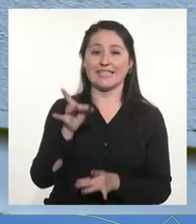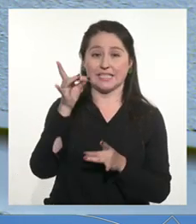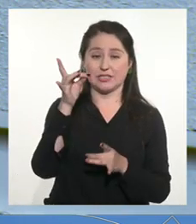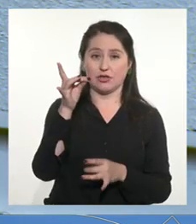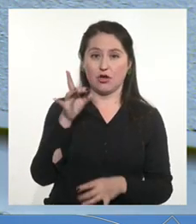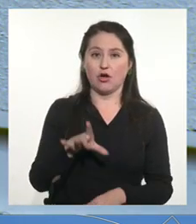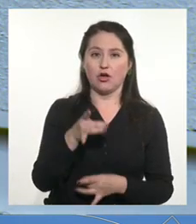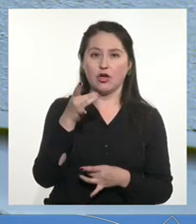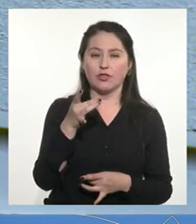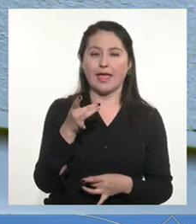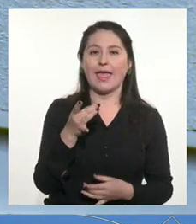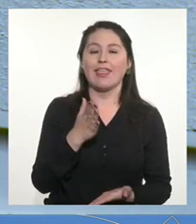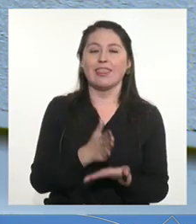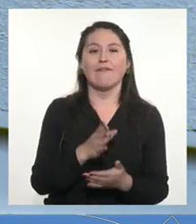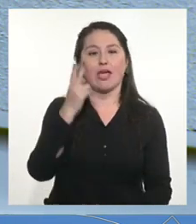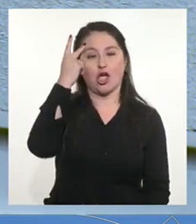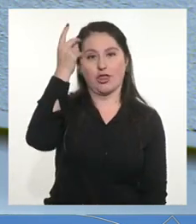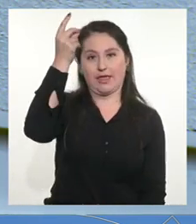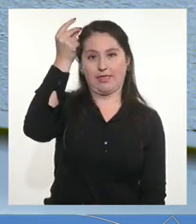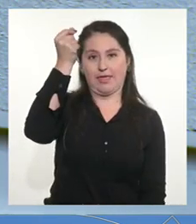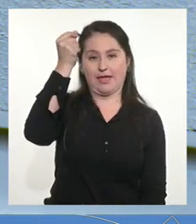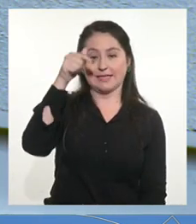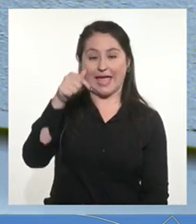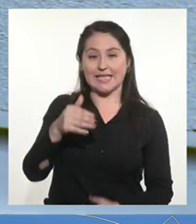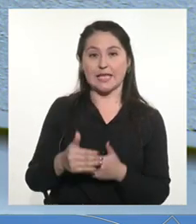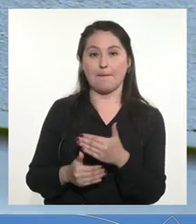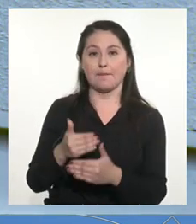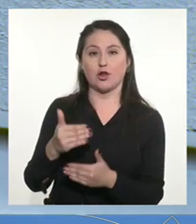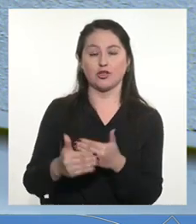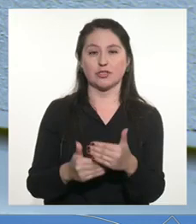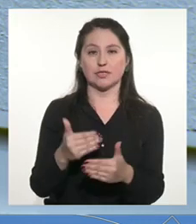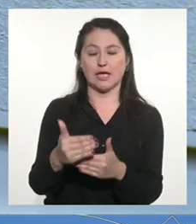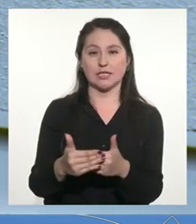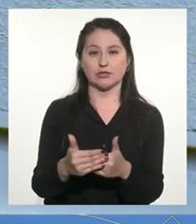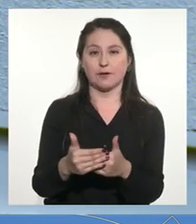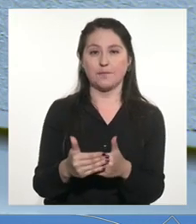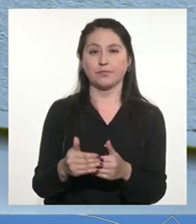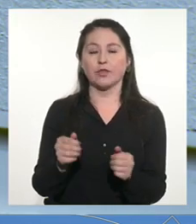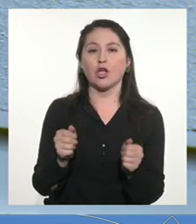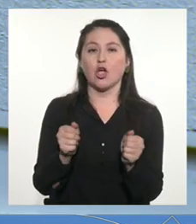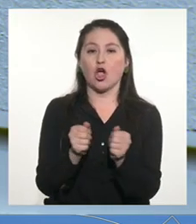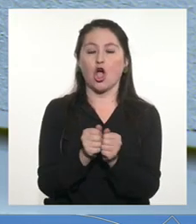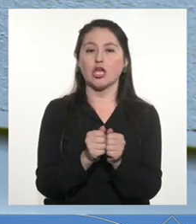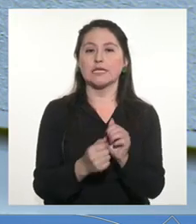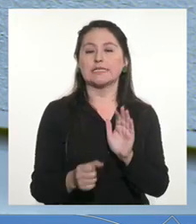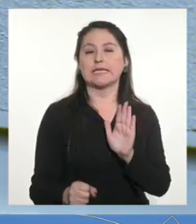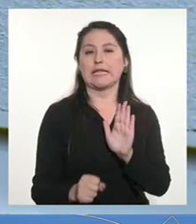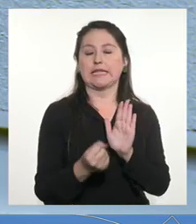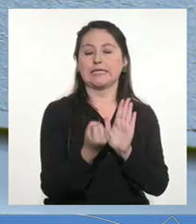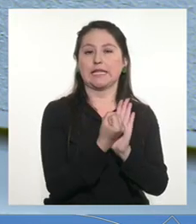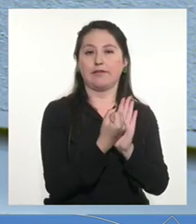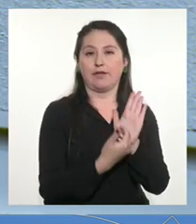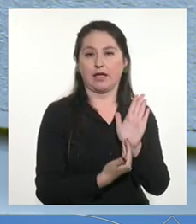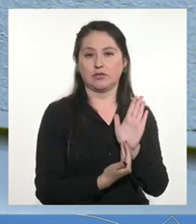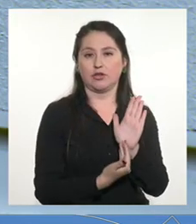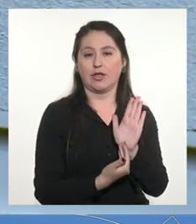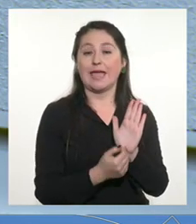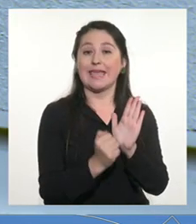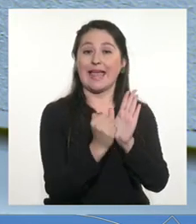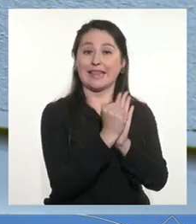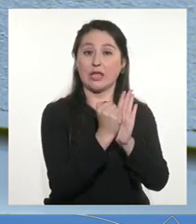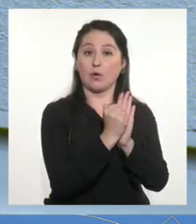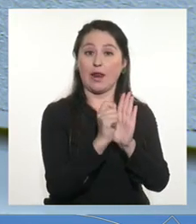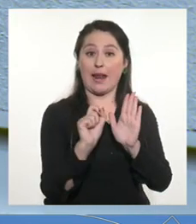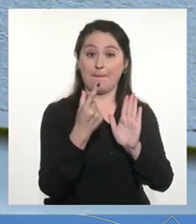en evidencia ese proceso debe ser de alguna manera certificado y por eso en el artículo la